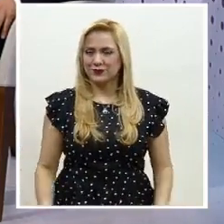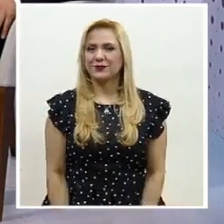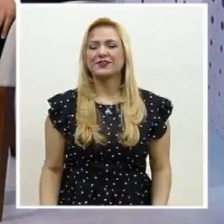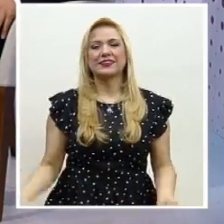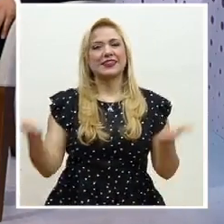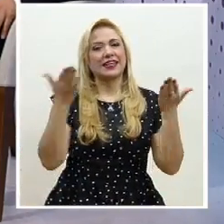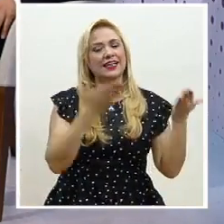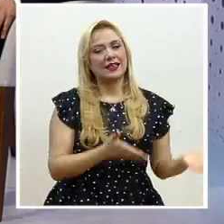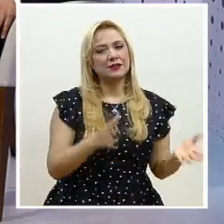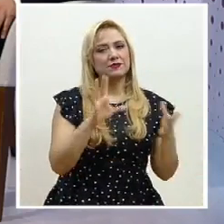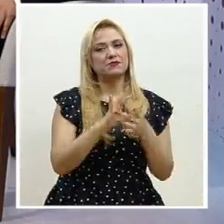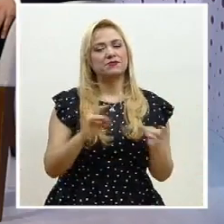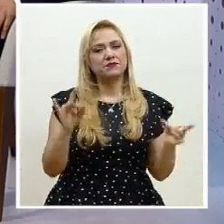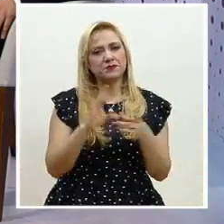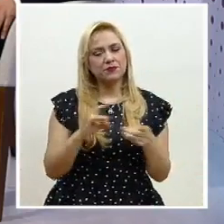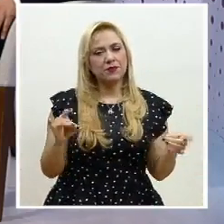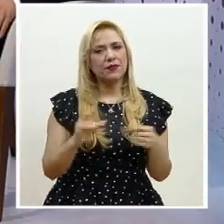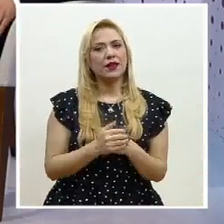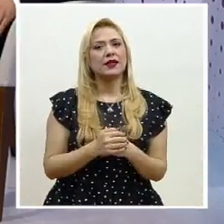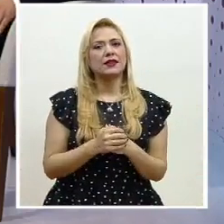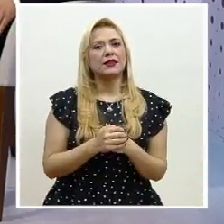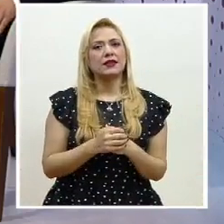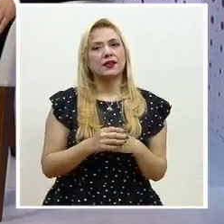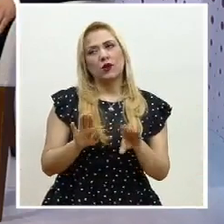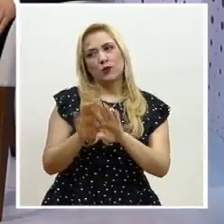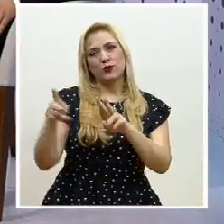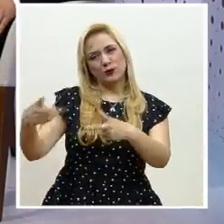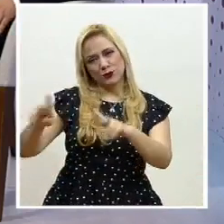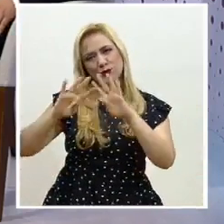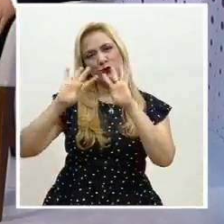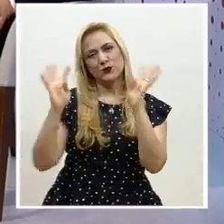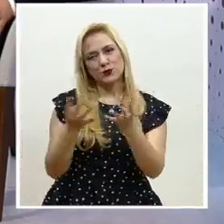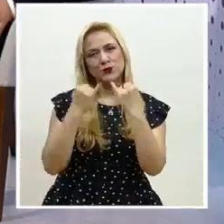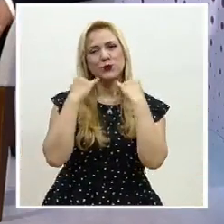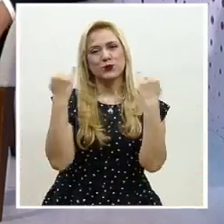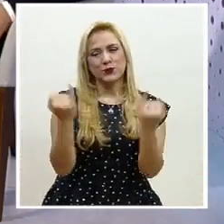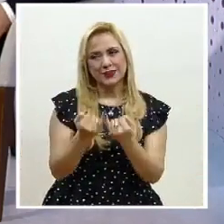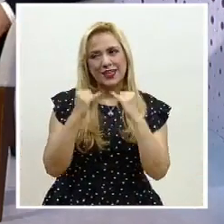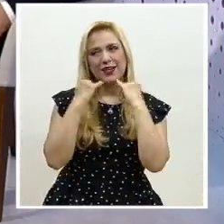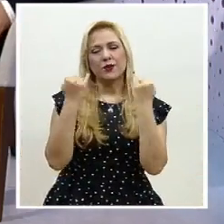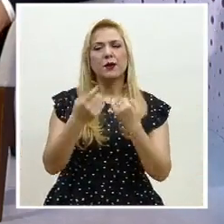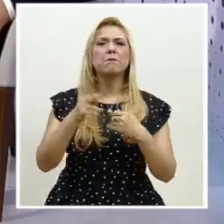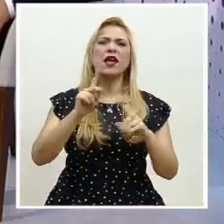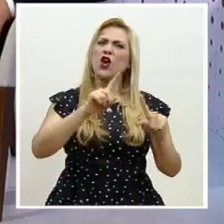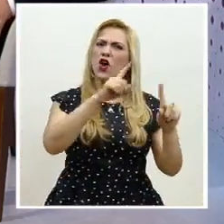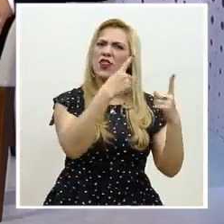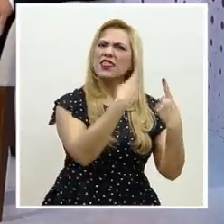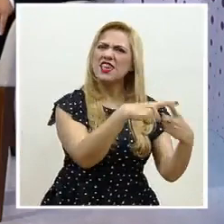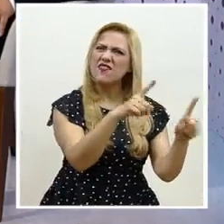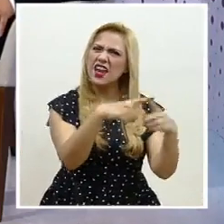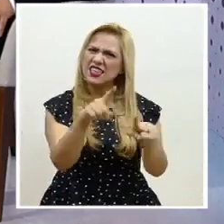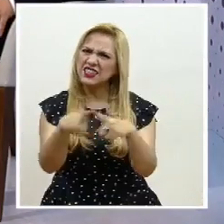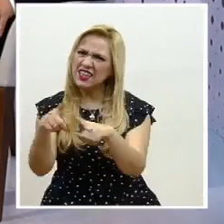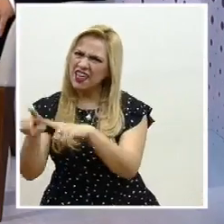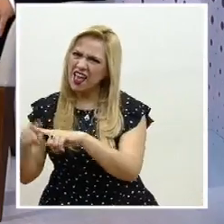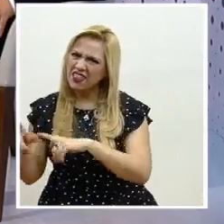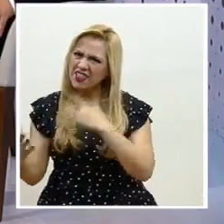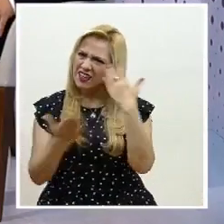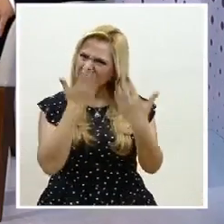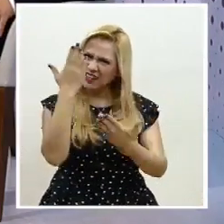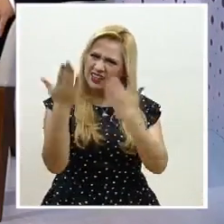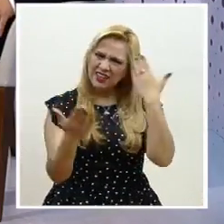ya mencionó el tema de las mentorías, digamos, informales de alguna manera. También el tema de la diversidad de perfiles, ¿no? O sea, hay